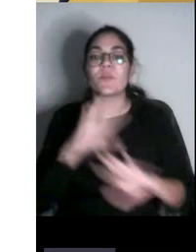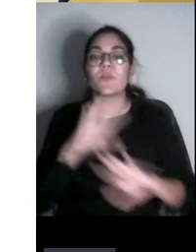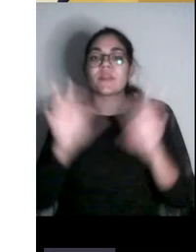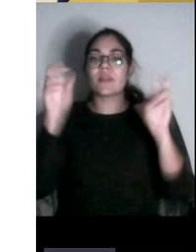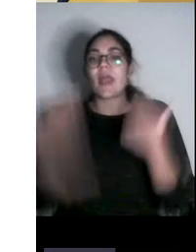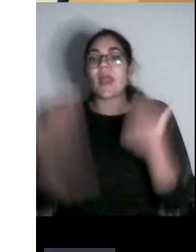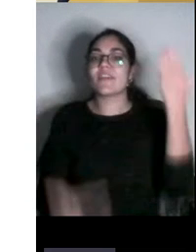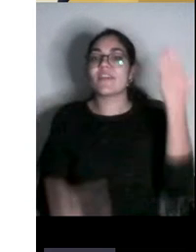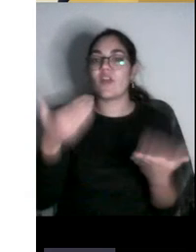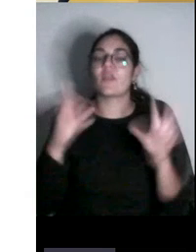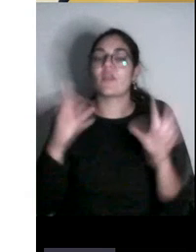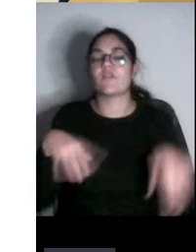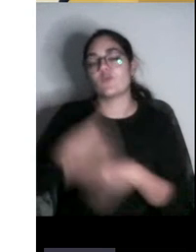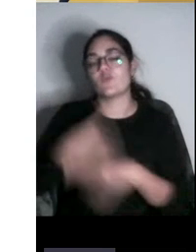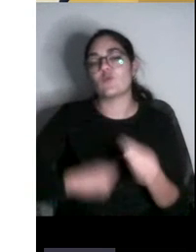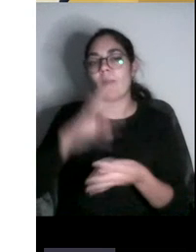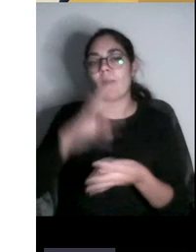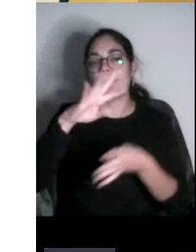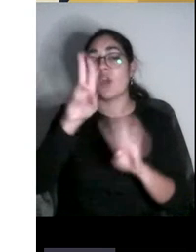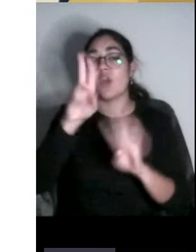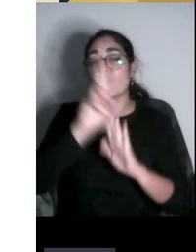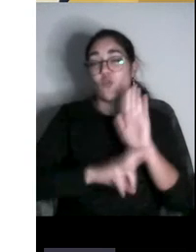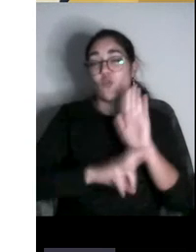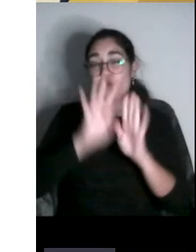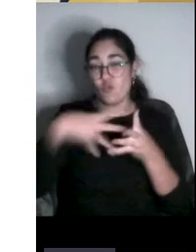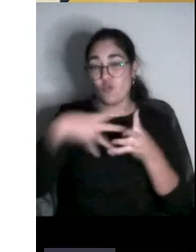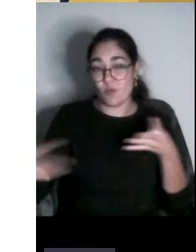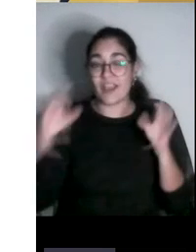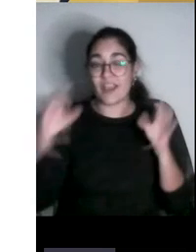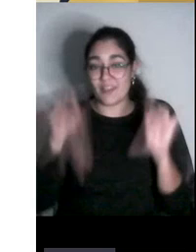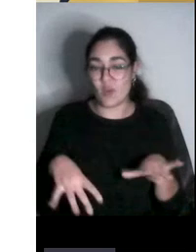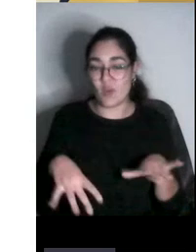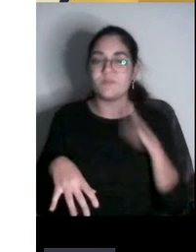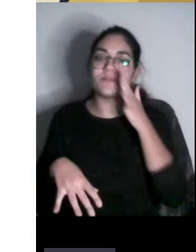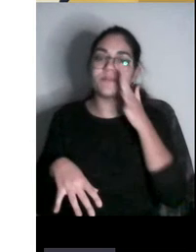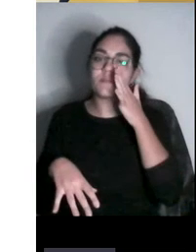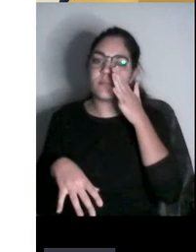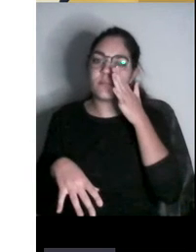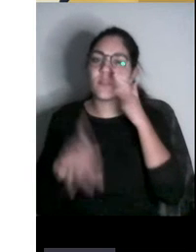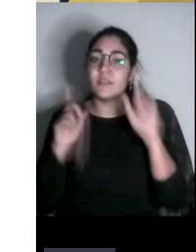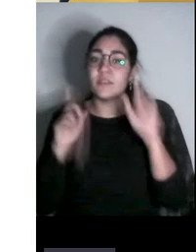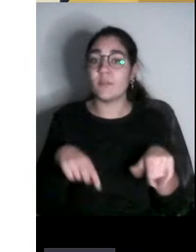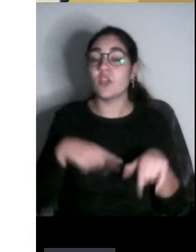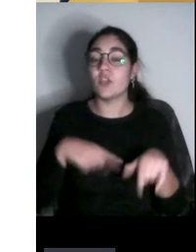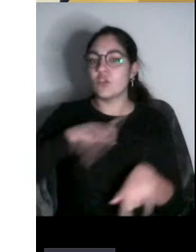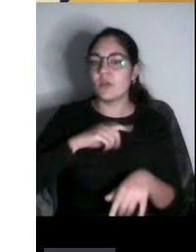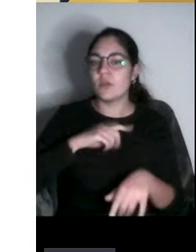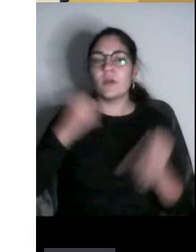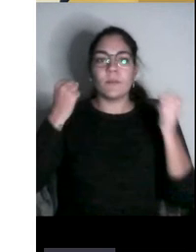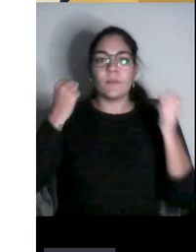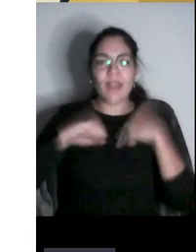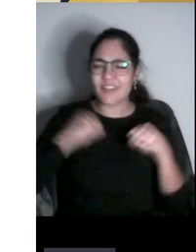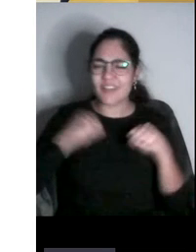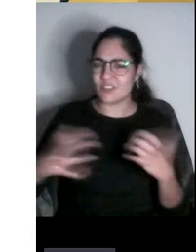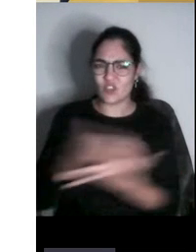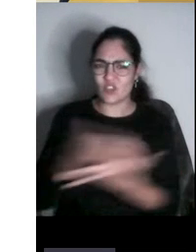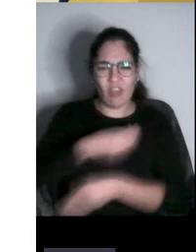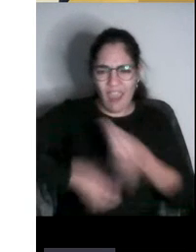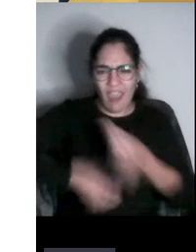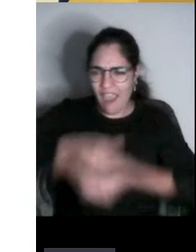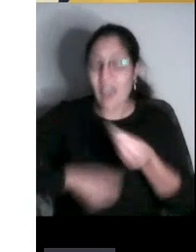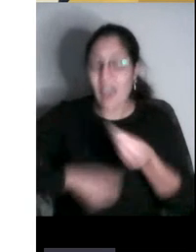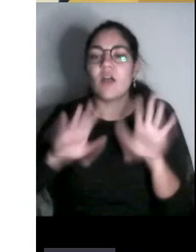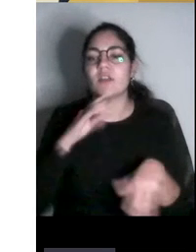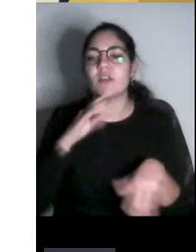con rúbrica y todas las prácticas que se ha elaborado si se vuelven a través de